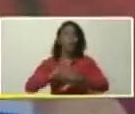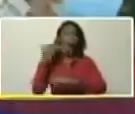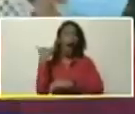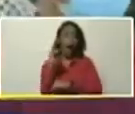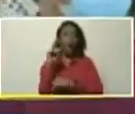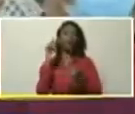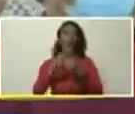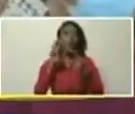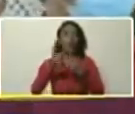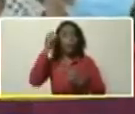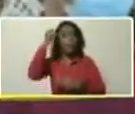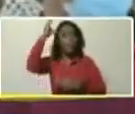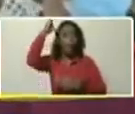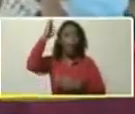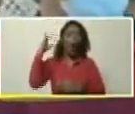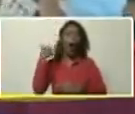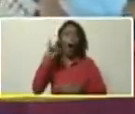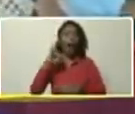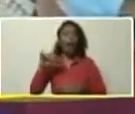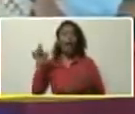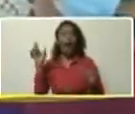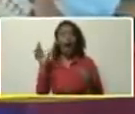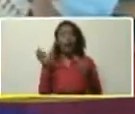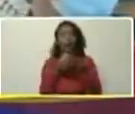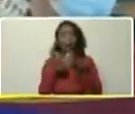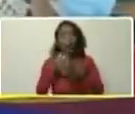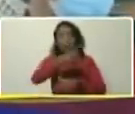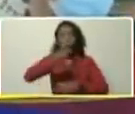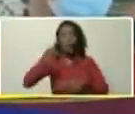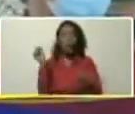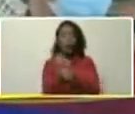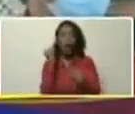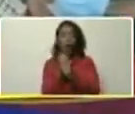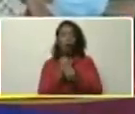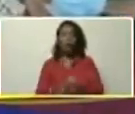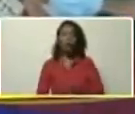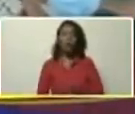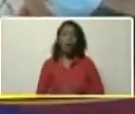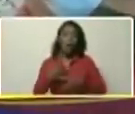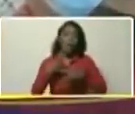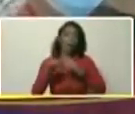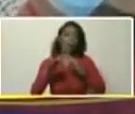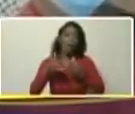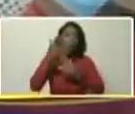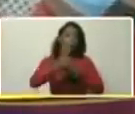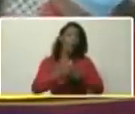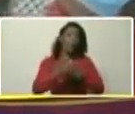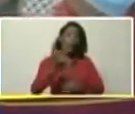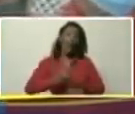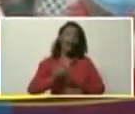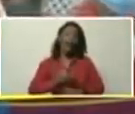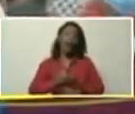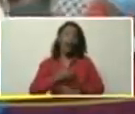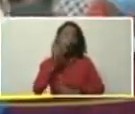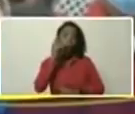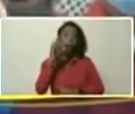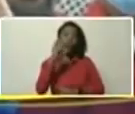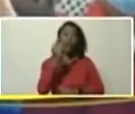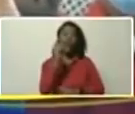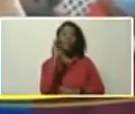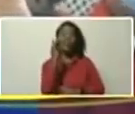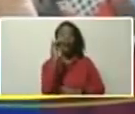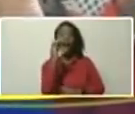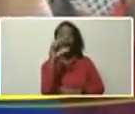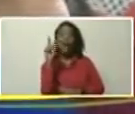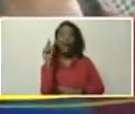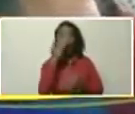el conocimiento y tenemos a la clase obrera. Pero luego, presidente, el alcalde Rafael, que está